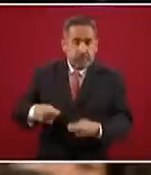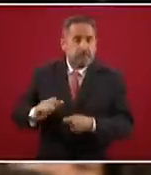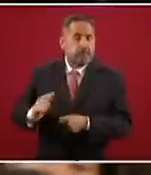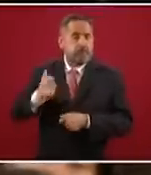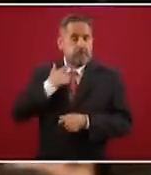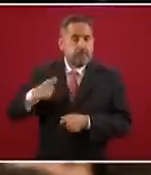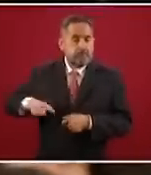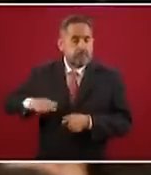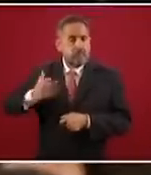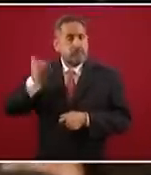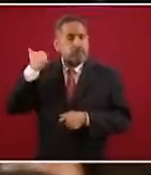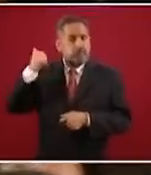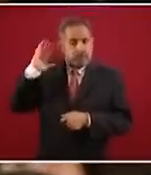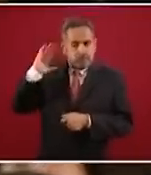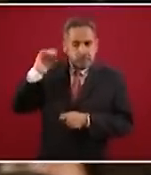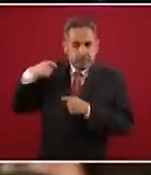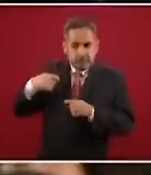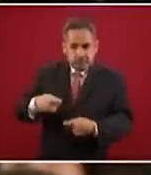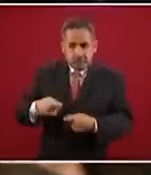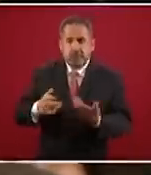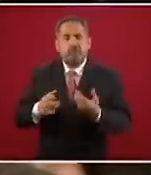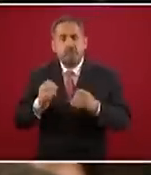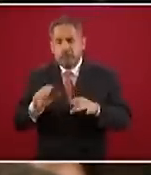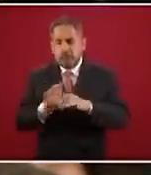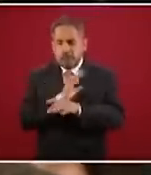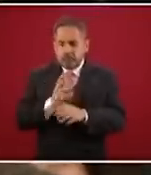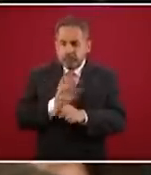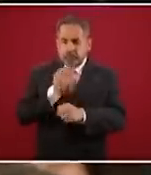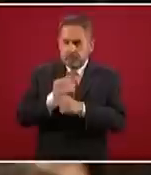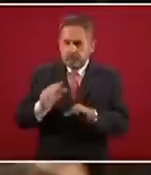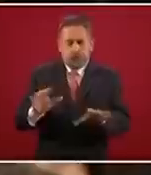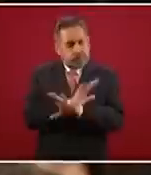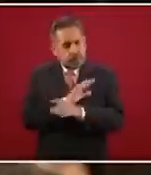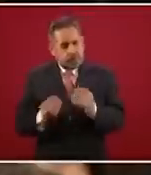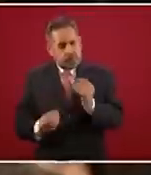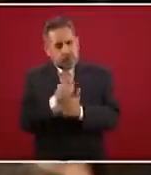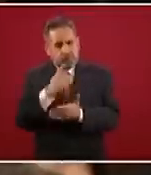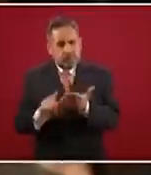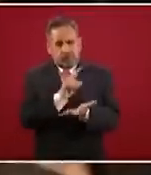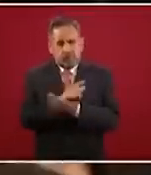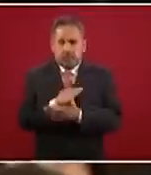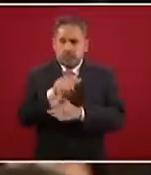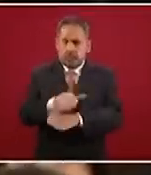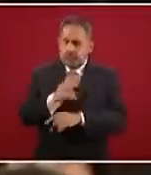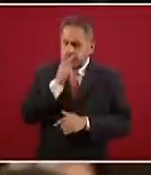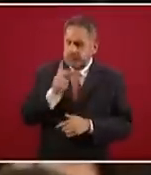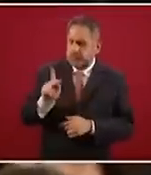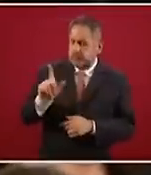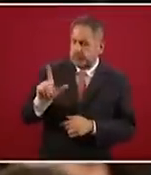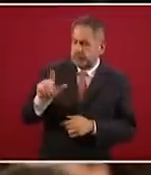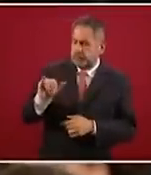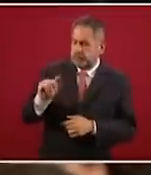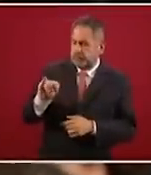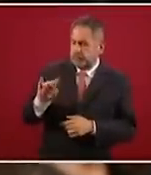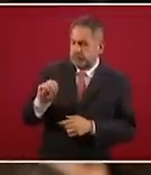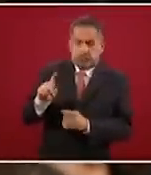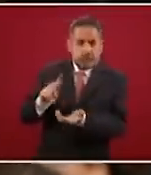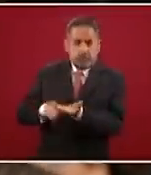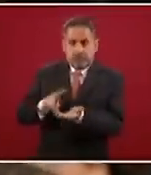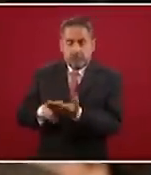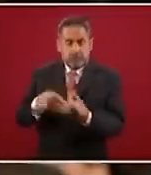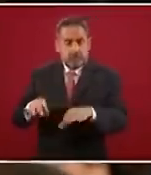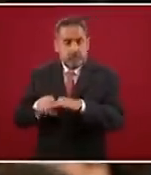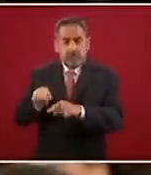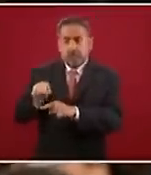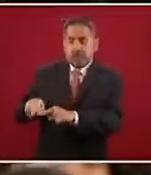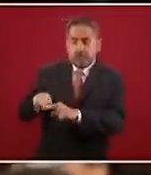gobiernos neoliberales, o se tratará bajo otro esquema, pues debido al valor estratégico de